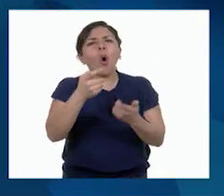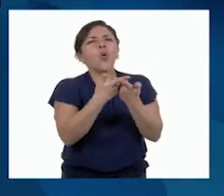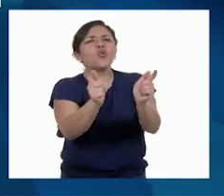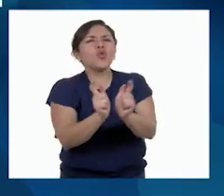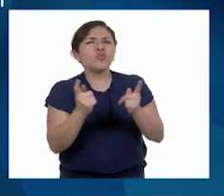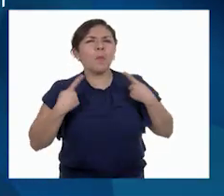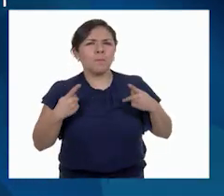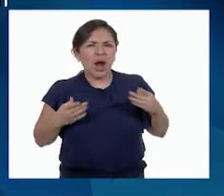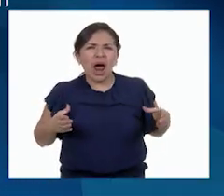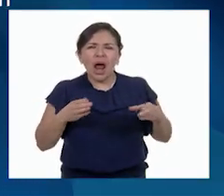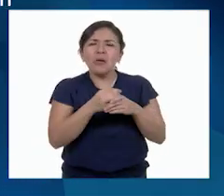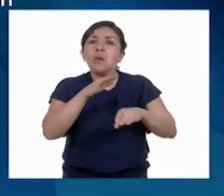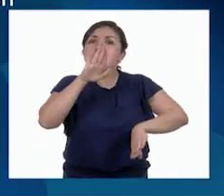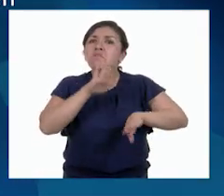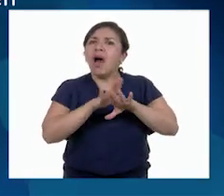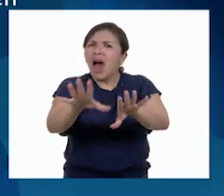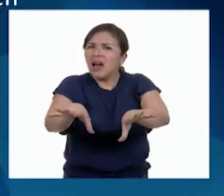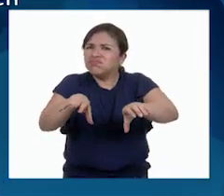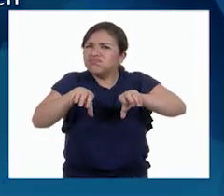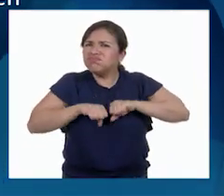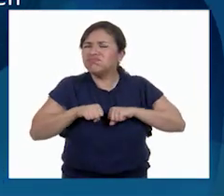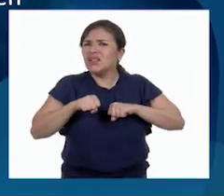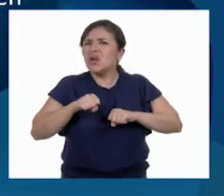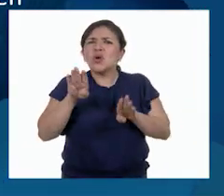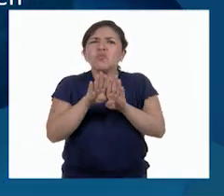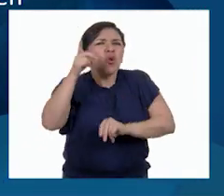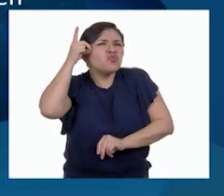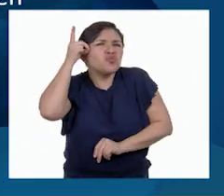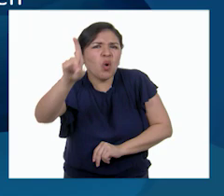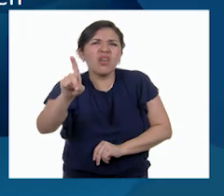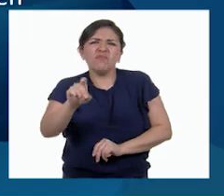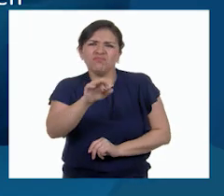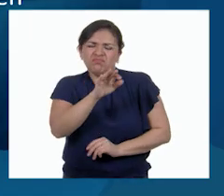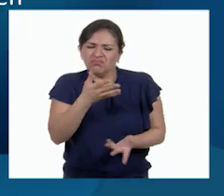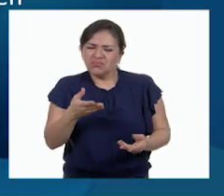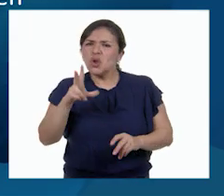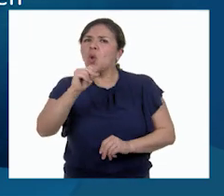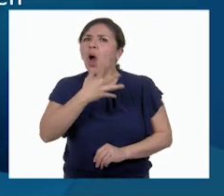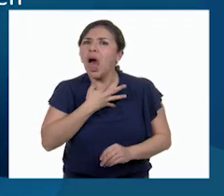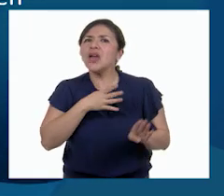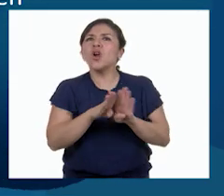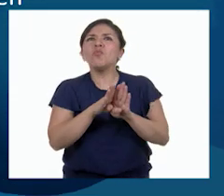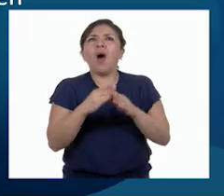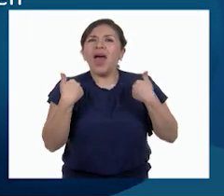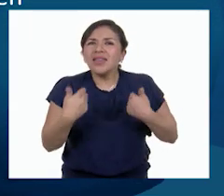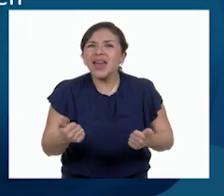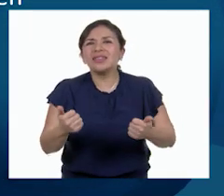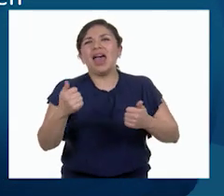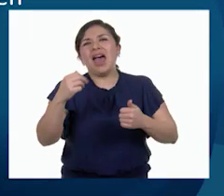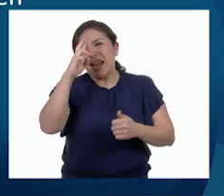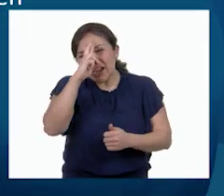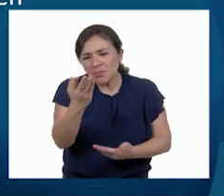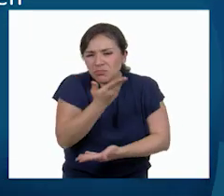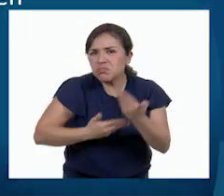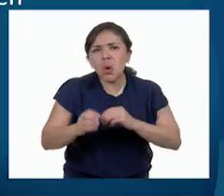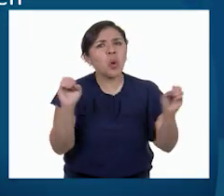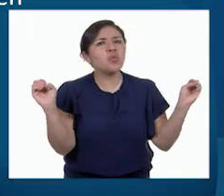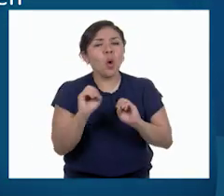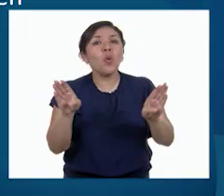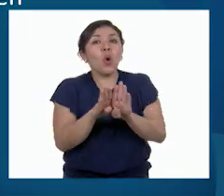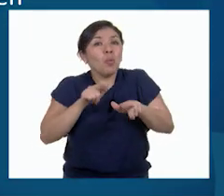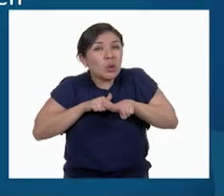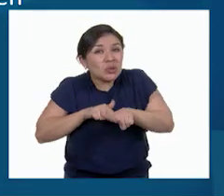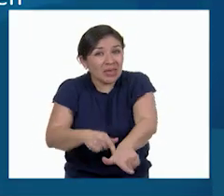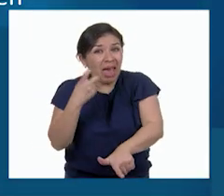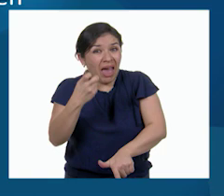grupo toman todo el poder, sin límites, ni divisiones, ni nada. Y para conservar